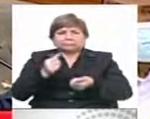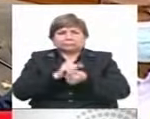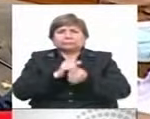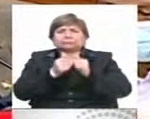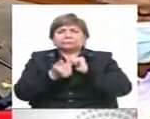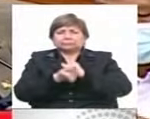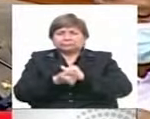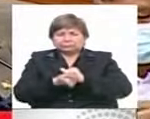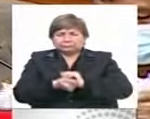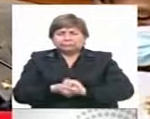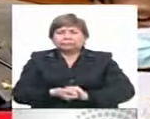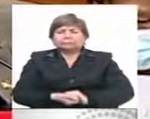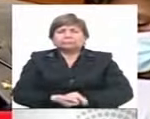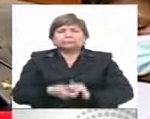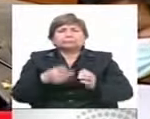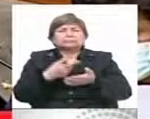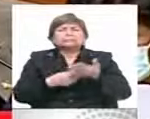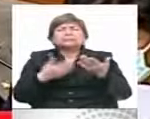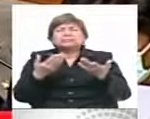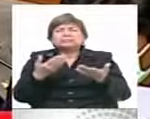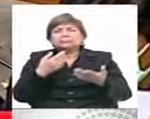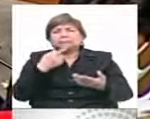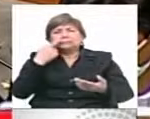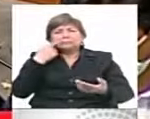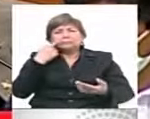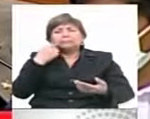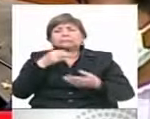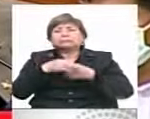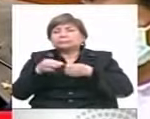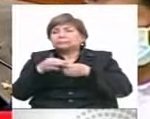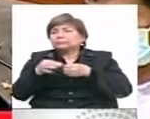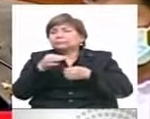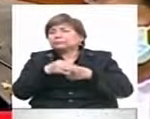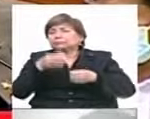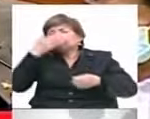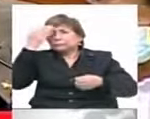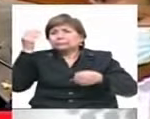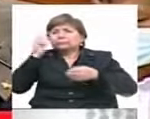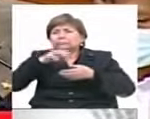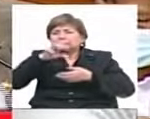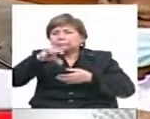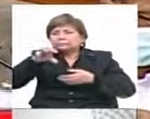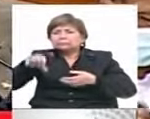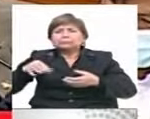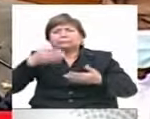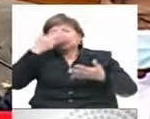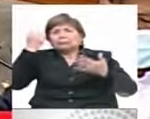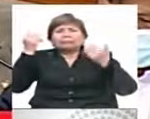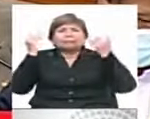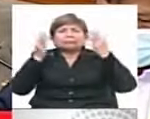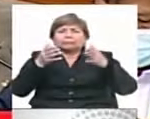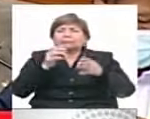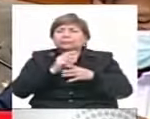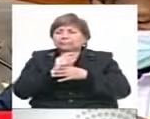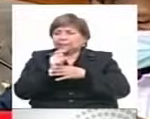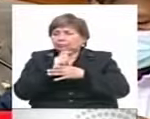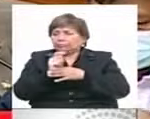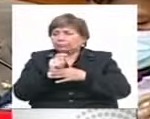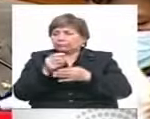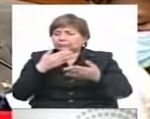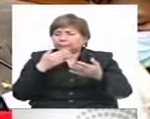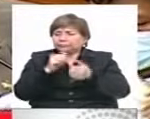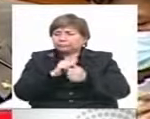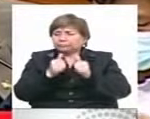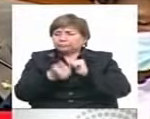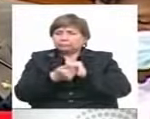pues. ¿Qué le hicieron los hermanos provincianos a esos pueblos olvidados? Entonces, tarea, comenzar ese